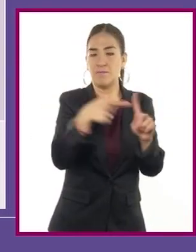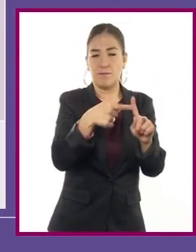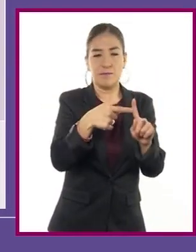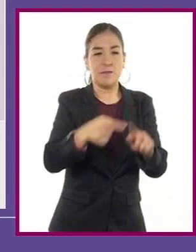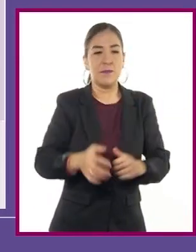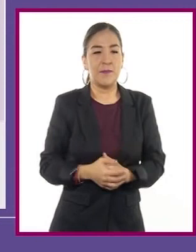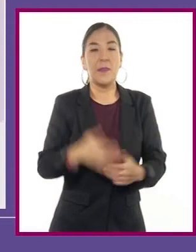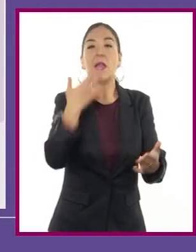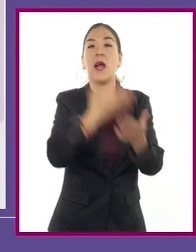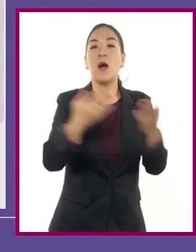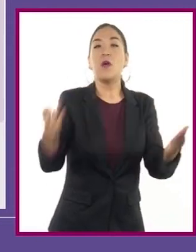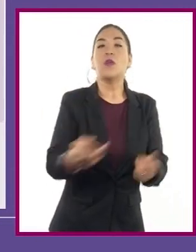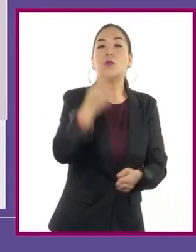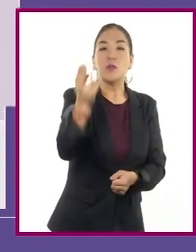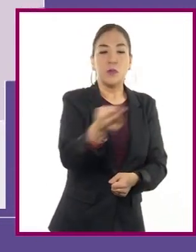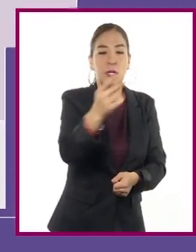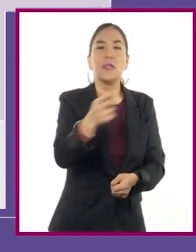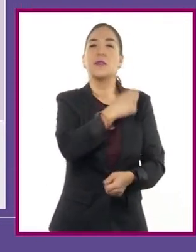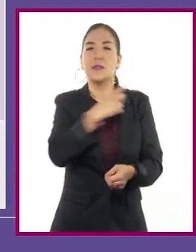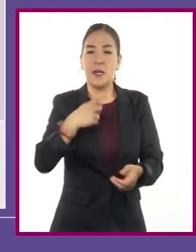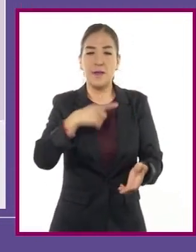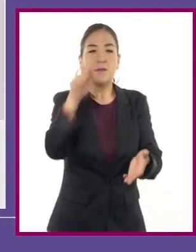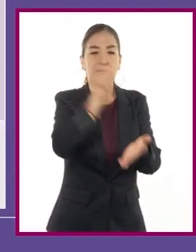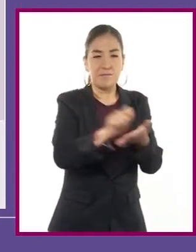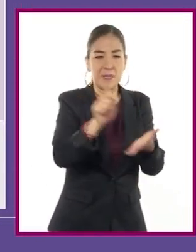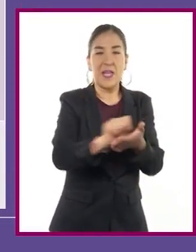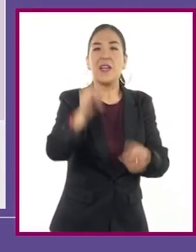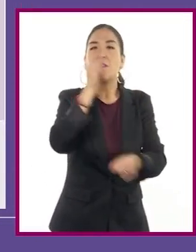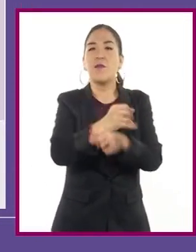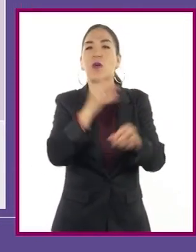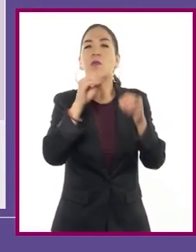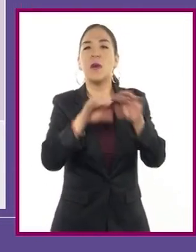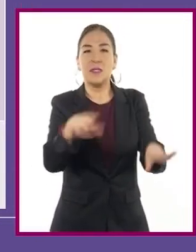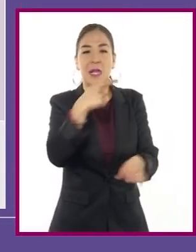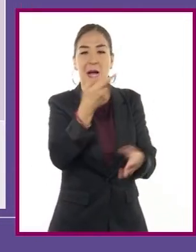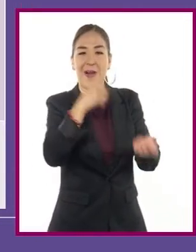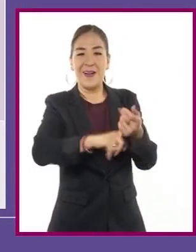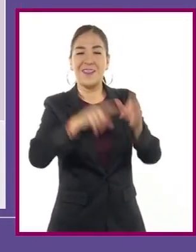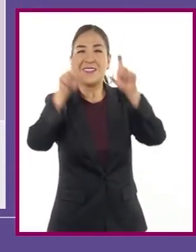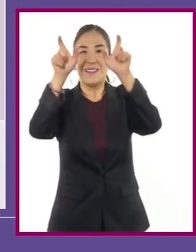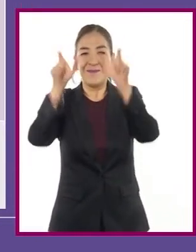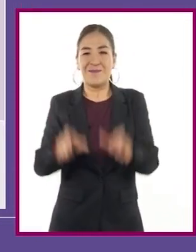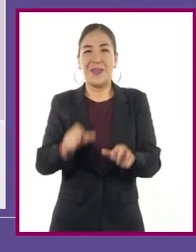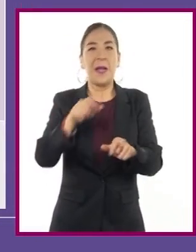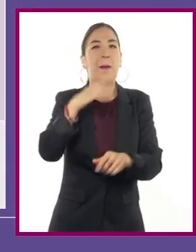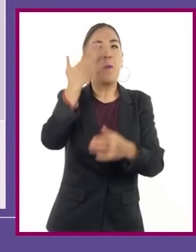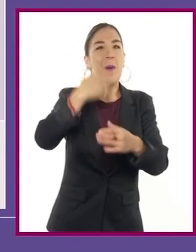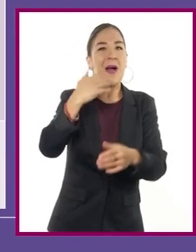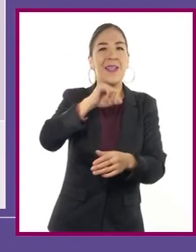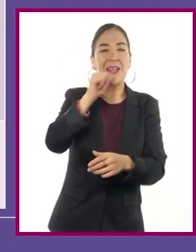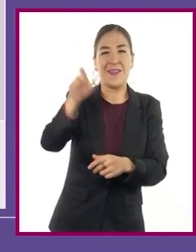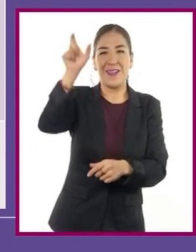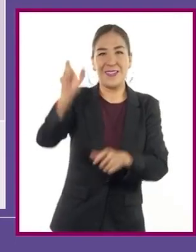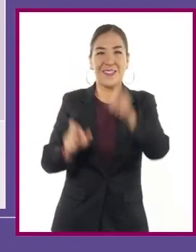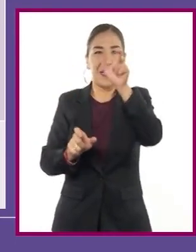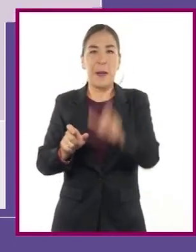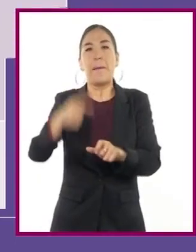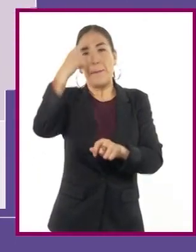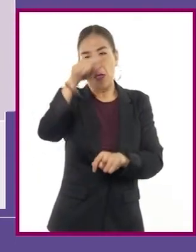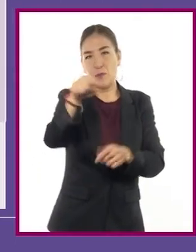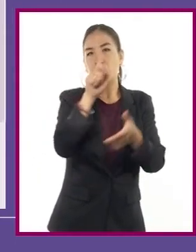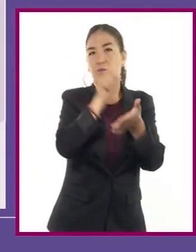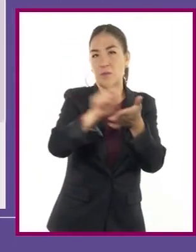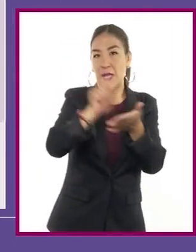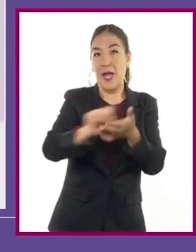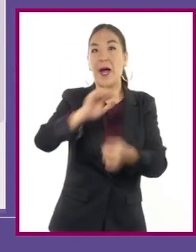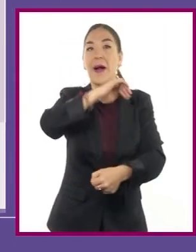Ahora ustedes escriban la información que hace falta en los espacios en blanco para que el cuadro esté terminado